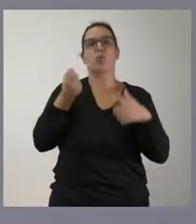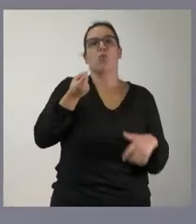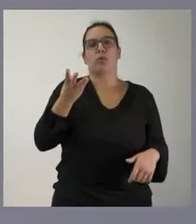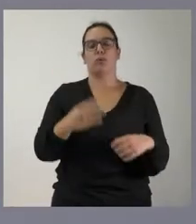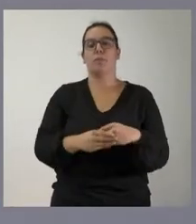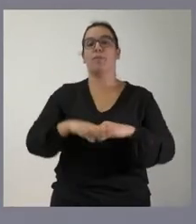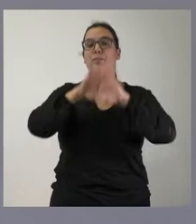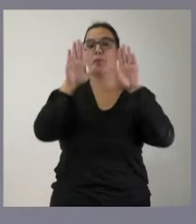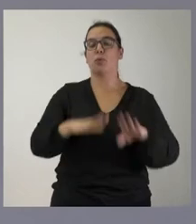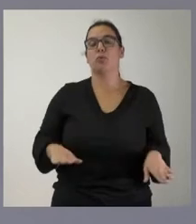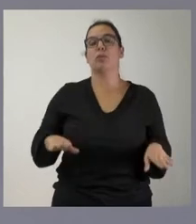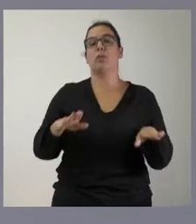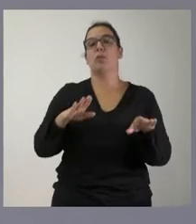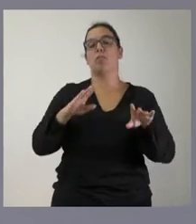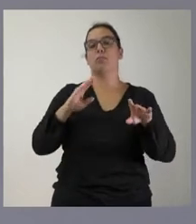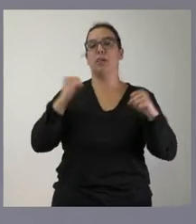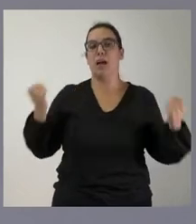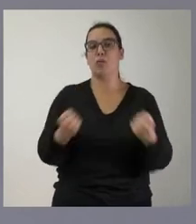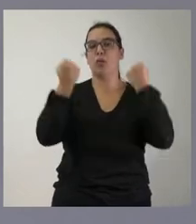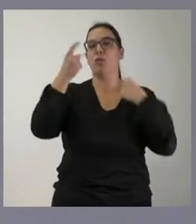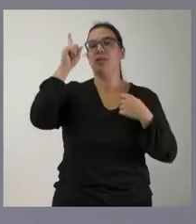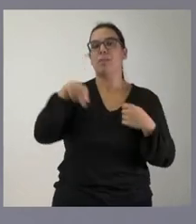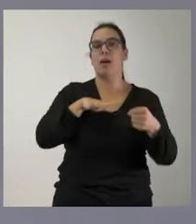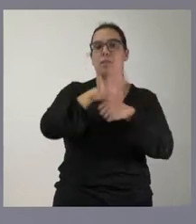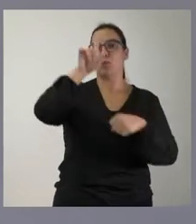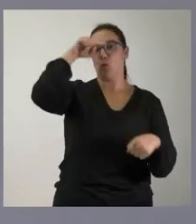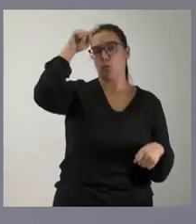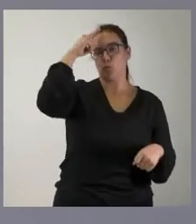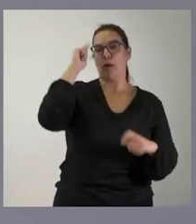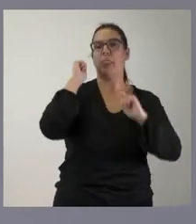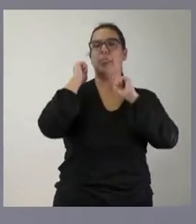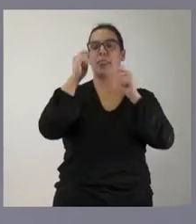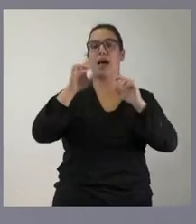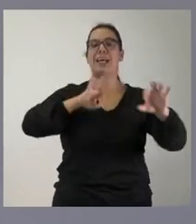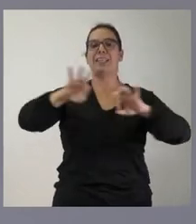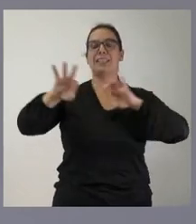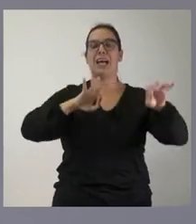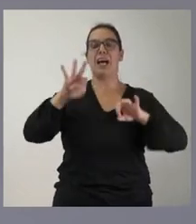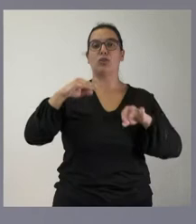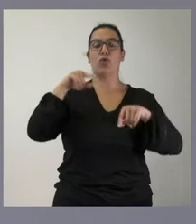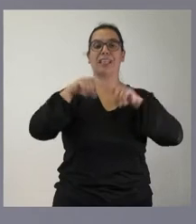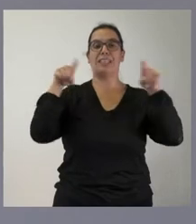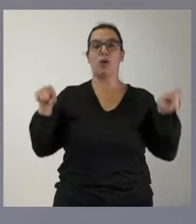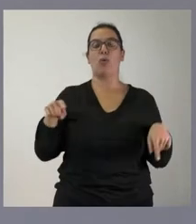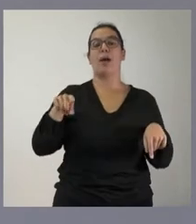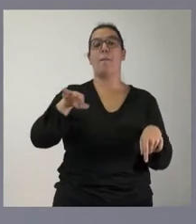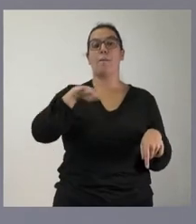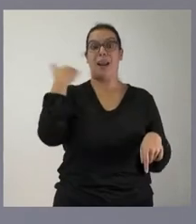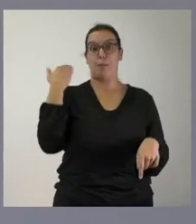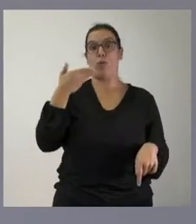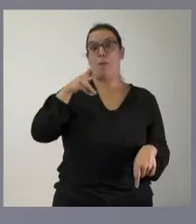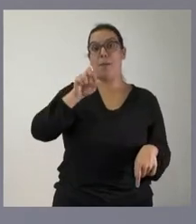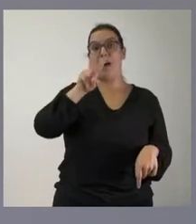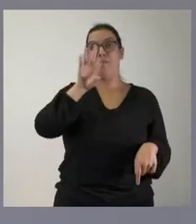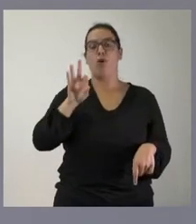finalmente pues una serie de actuaciones en el ámbito de cultura se declara el teatro Juan Bravo en Segovia como bien de interés cultural con